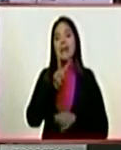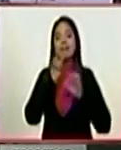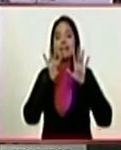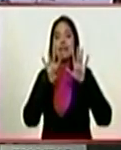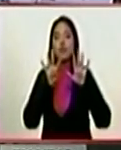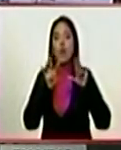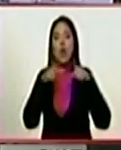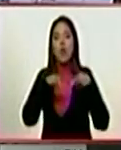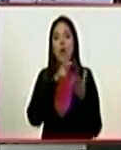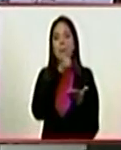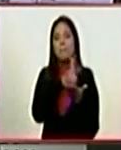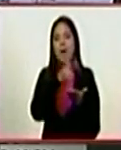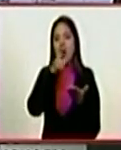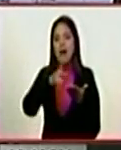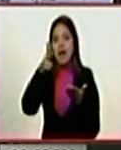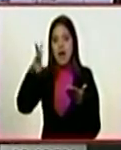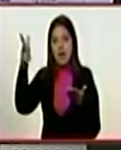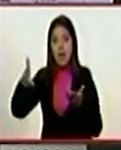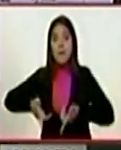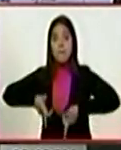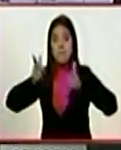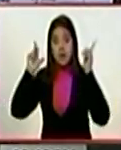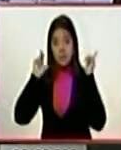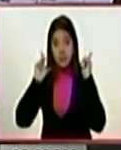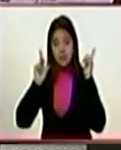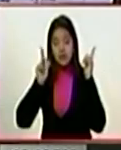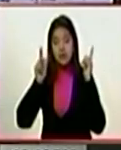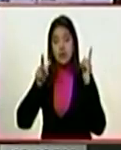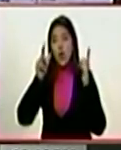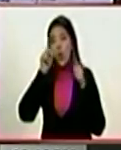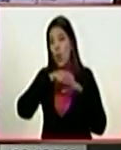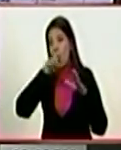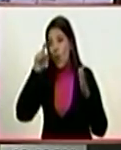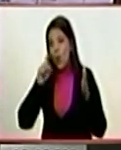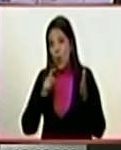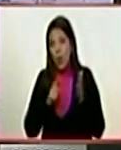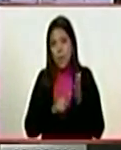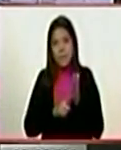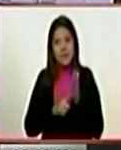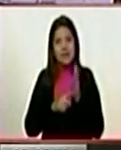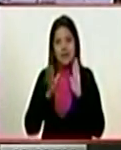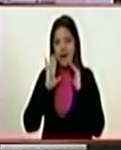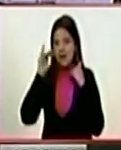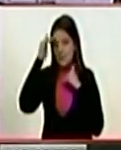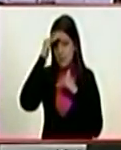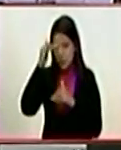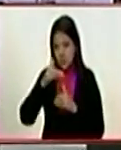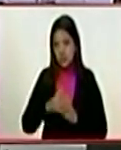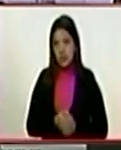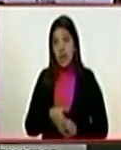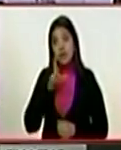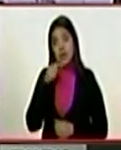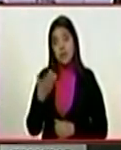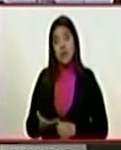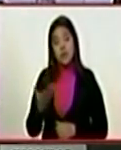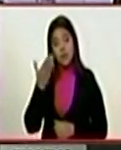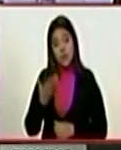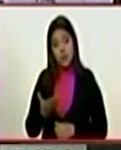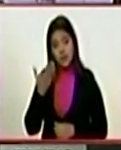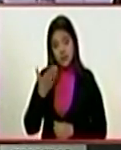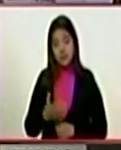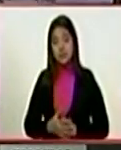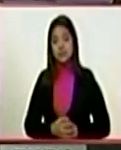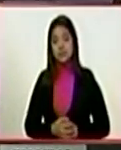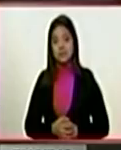de parada, permitiendo de esta manera que la cobertura sea muy profunda. Luego, es importante